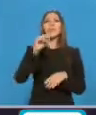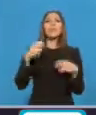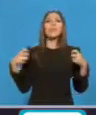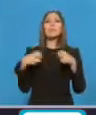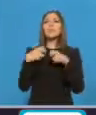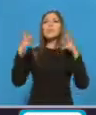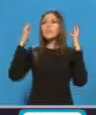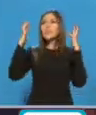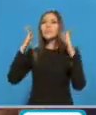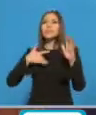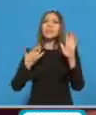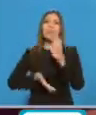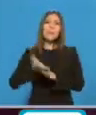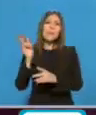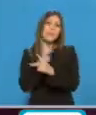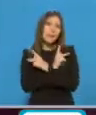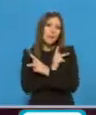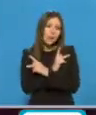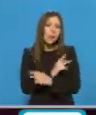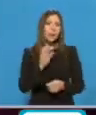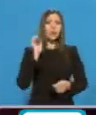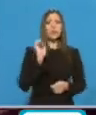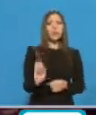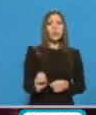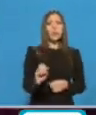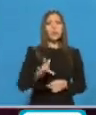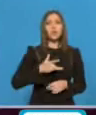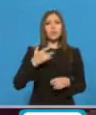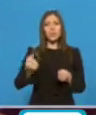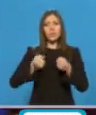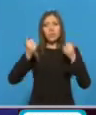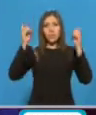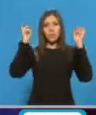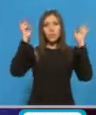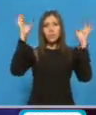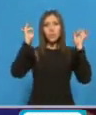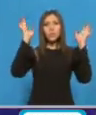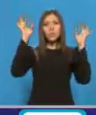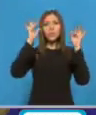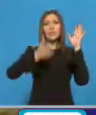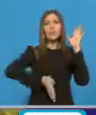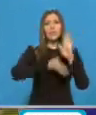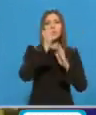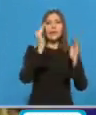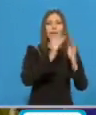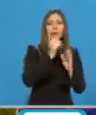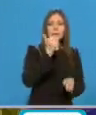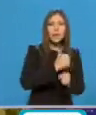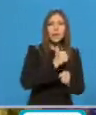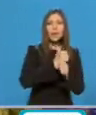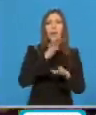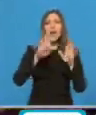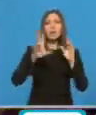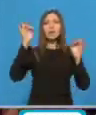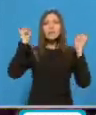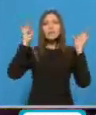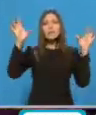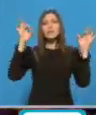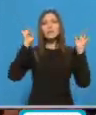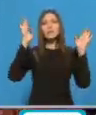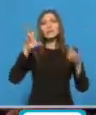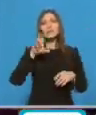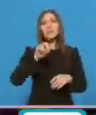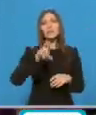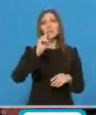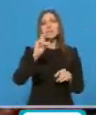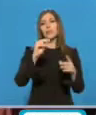unas vacaciones, no se lleven el estrés ni el dolor de cabeza a la casa de la abuelita. Porque no se quita, ¿no? O sea, te vas también por favor. con lo